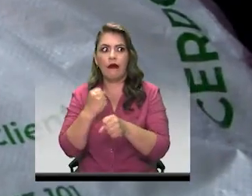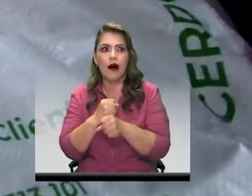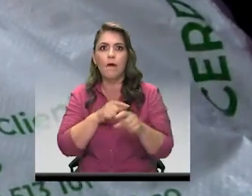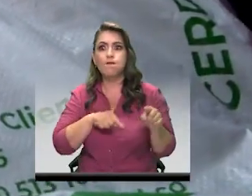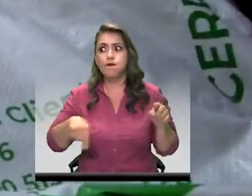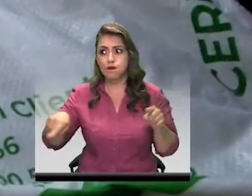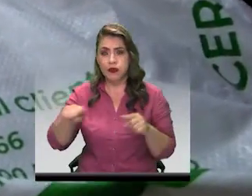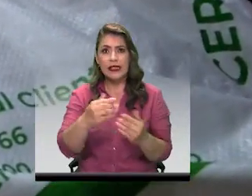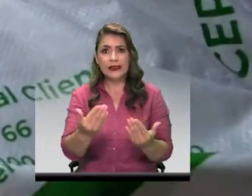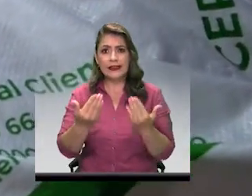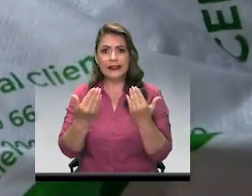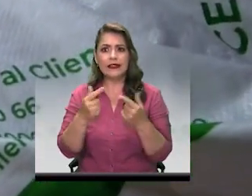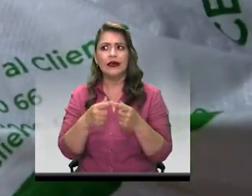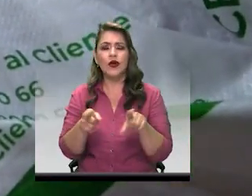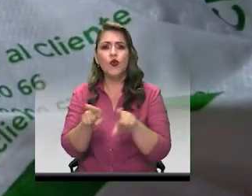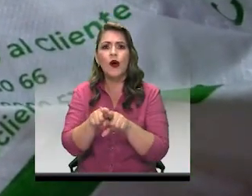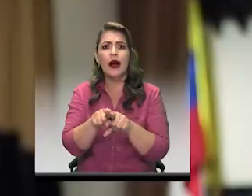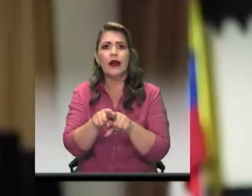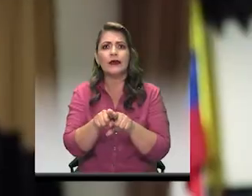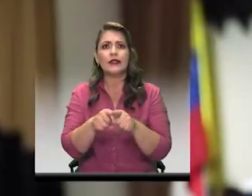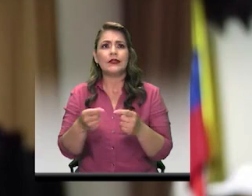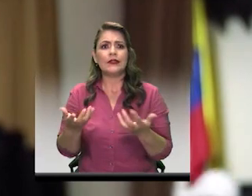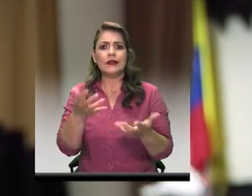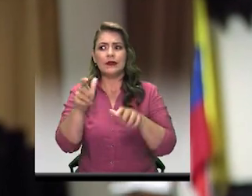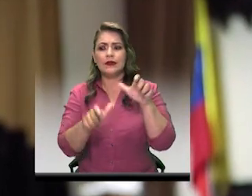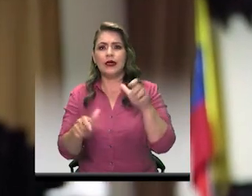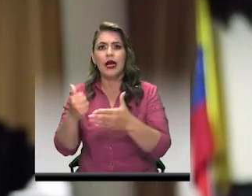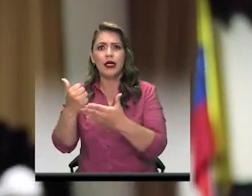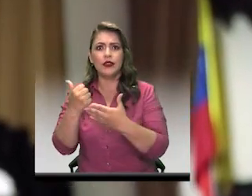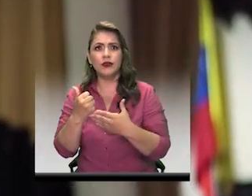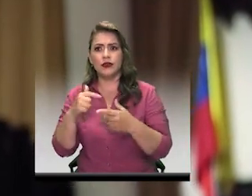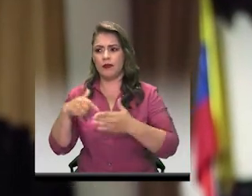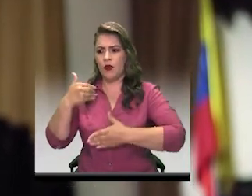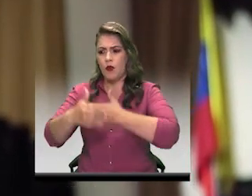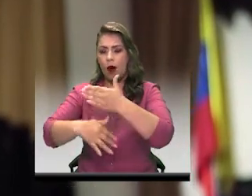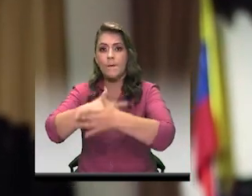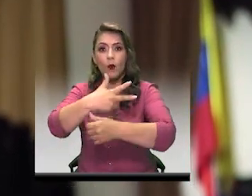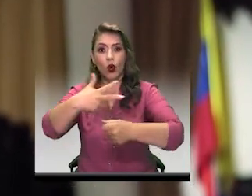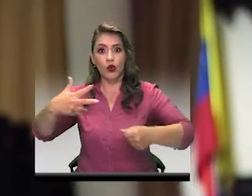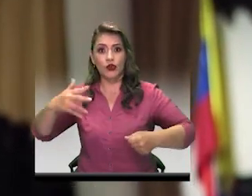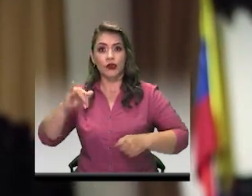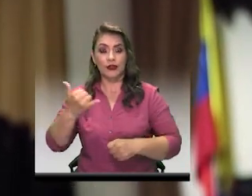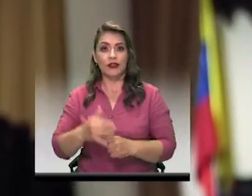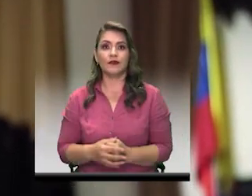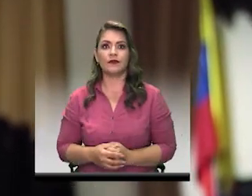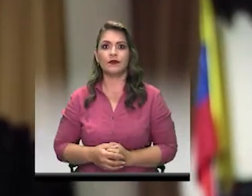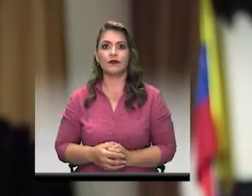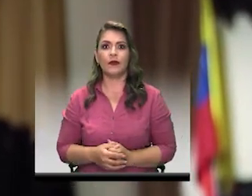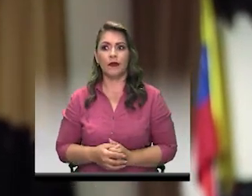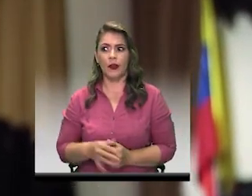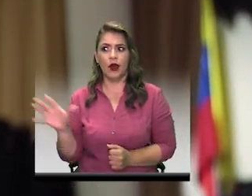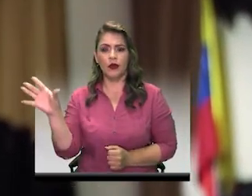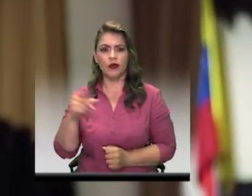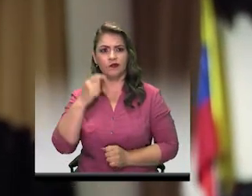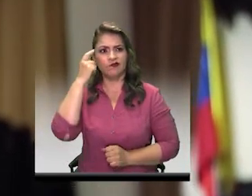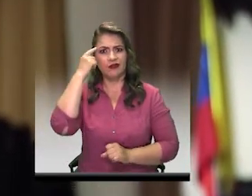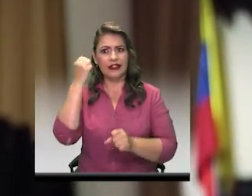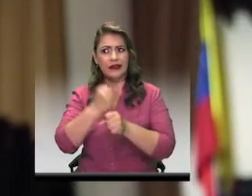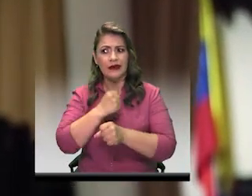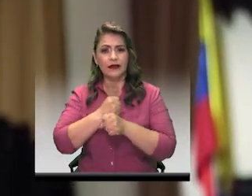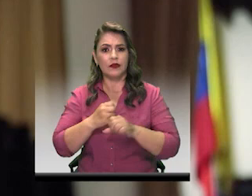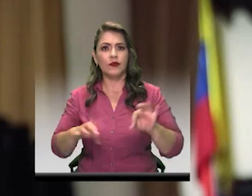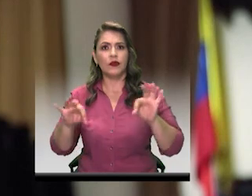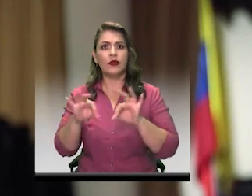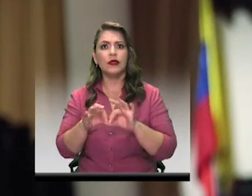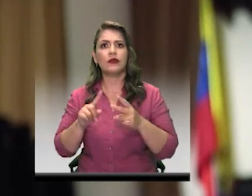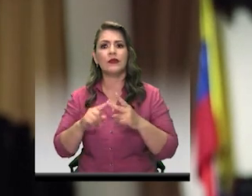una motivación muy grande para los pequeños productores a seguir produciendo. Es un enfoque que tenemos que hacer todos a velar por una seguridad alimentaria tanto